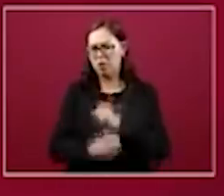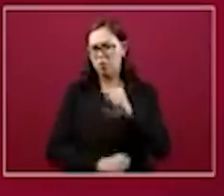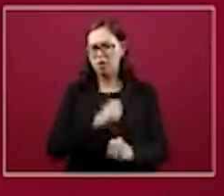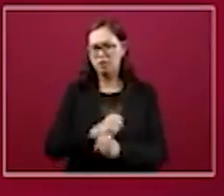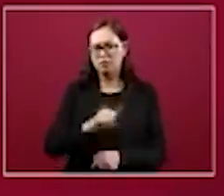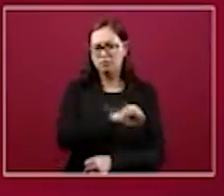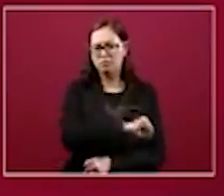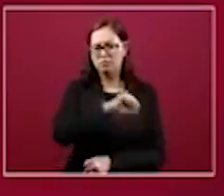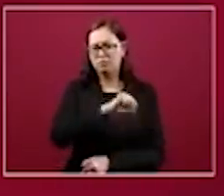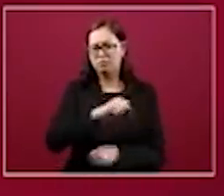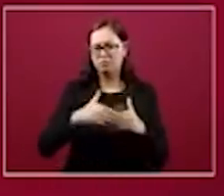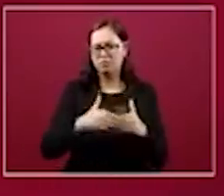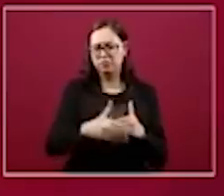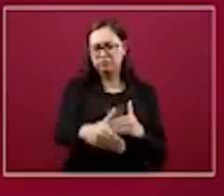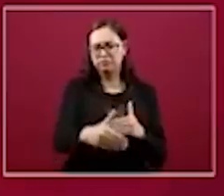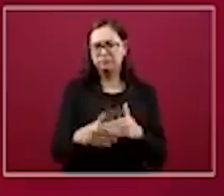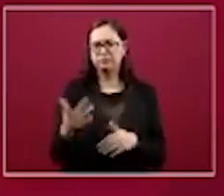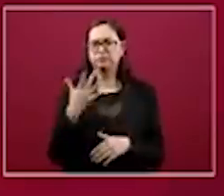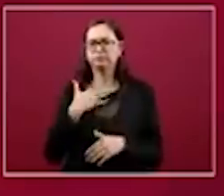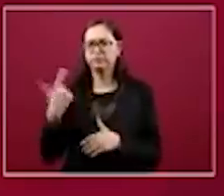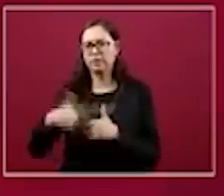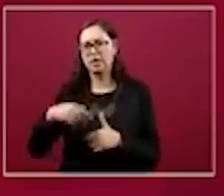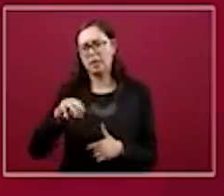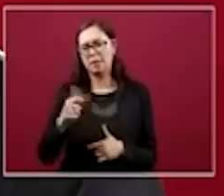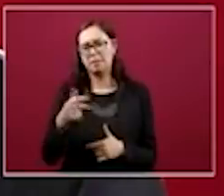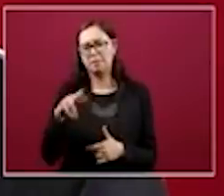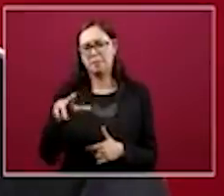periodo la gasolina magna,